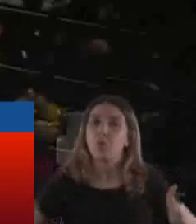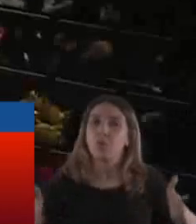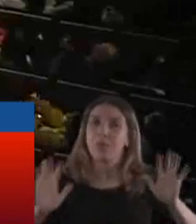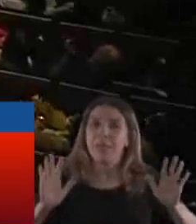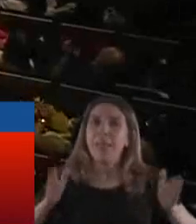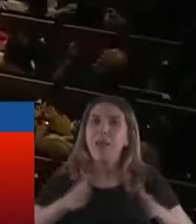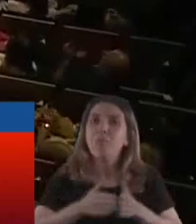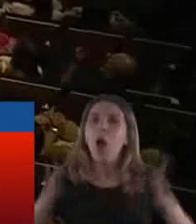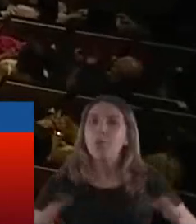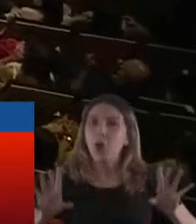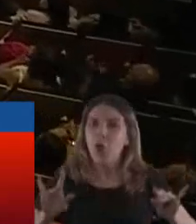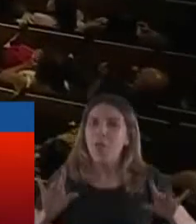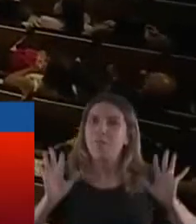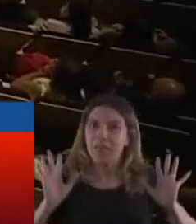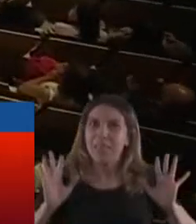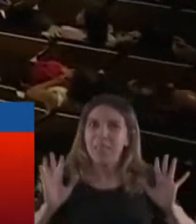Siempre